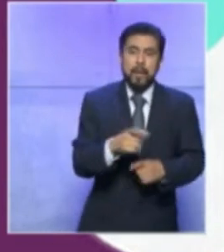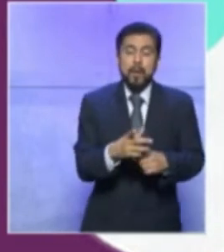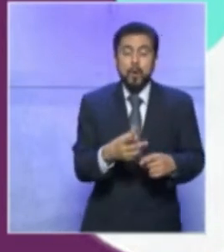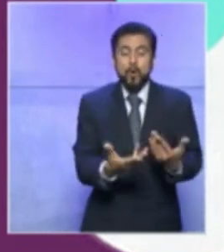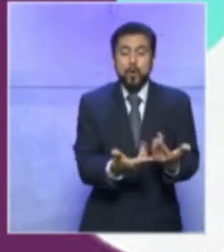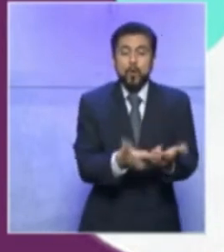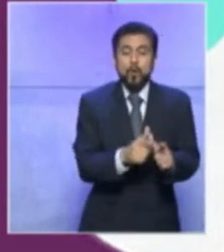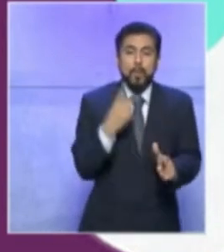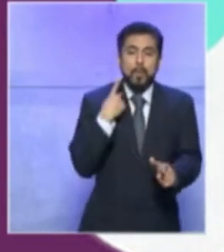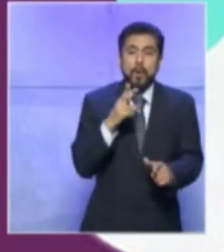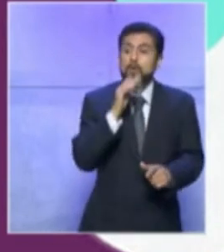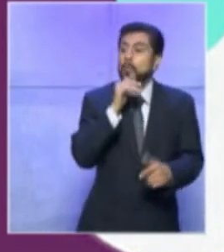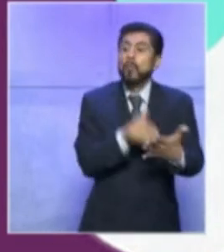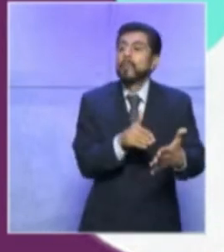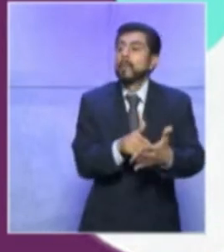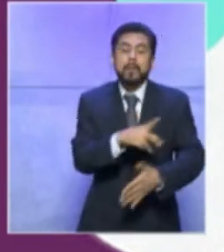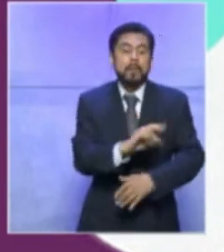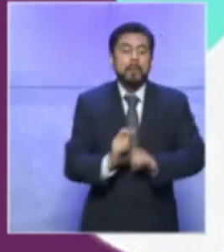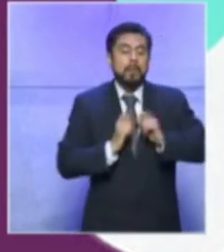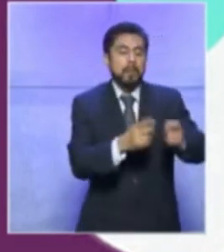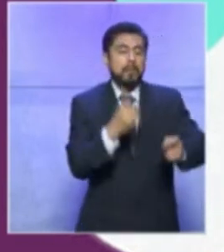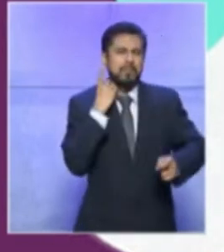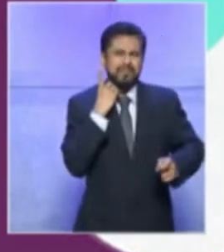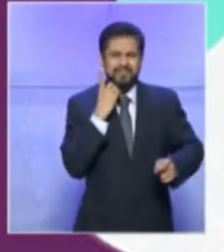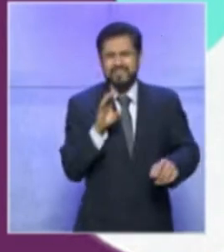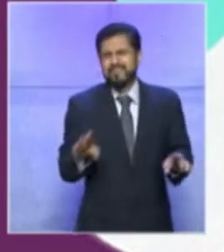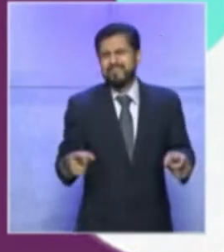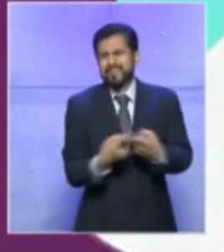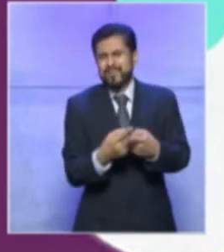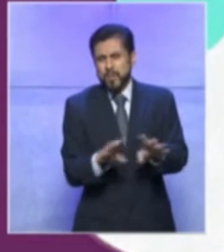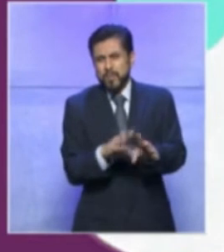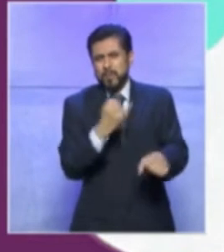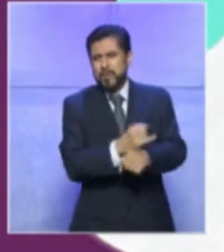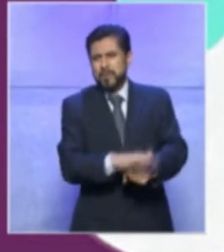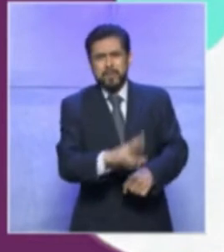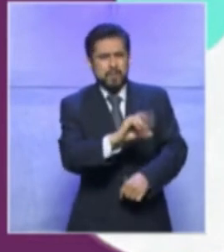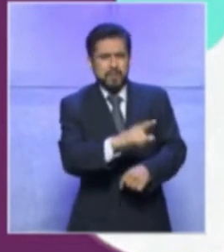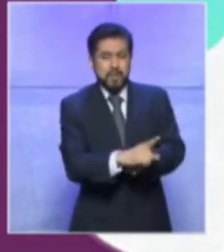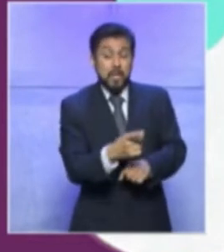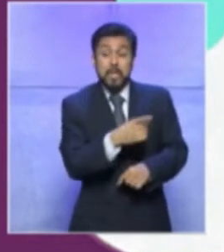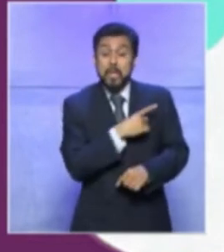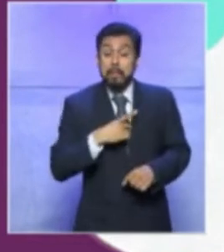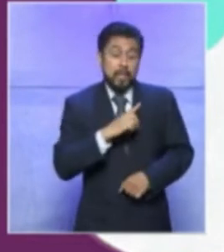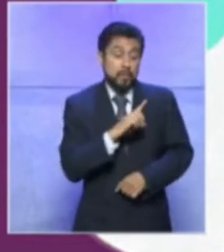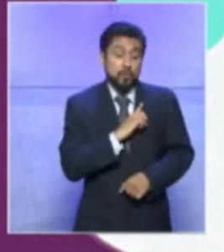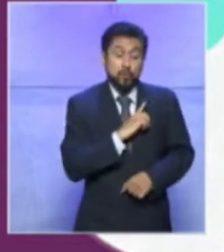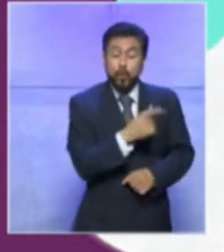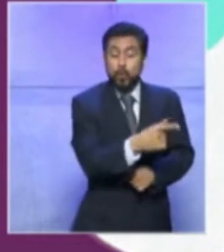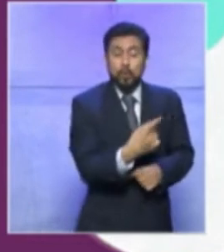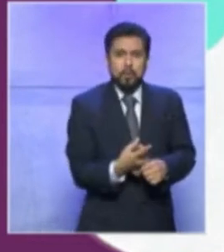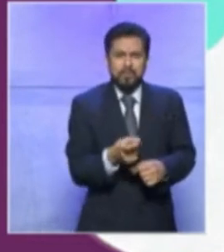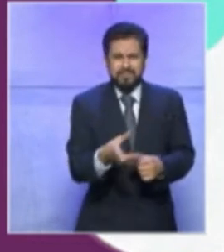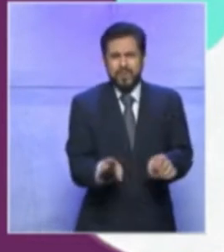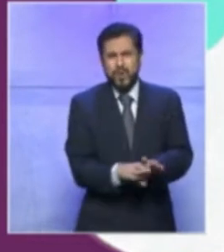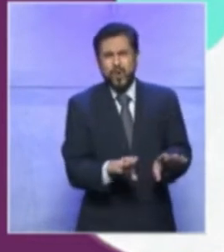coaligada no pudieran acceder a la asignación de diputaciones de RP por no haberlas postulado en la individual. En este caso, el absurdo